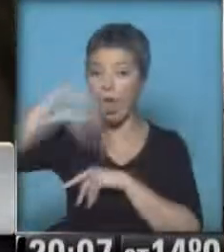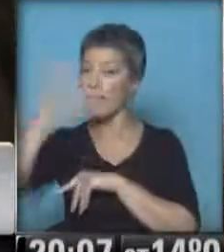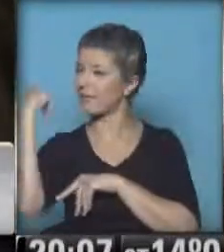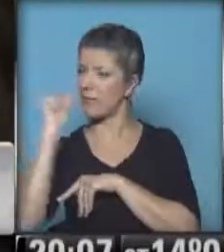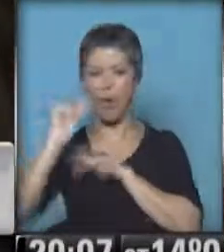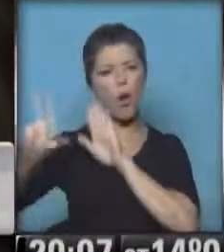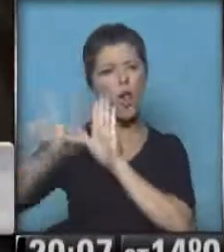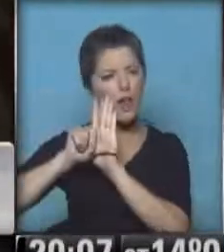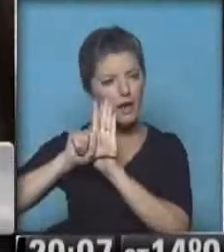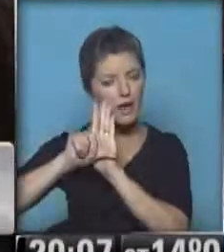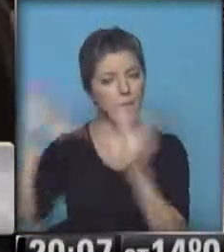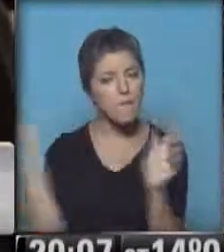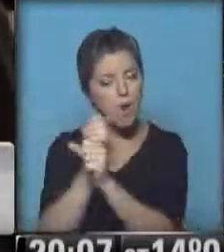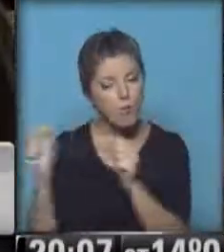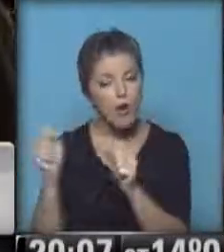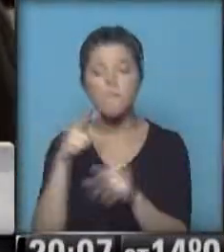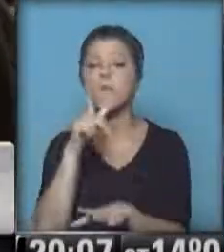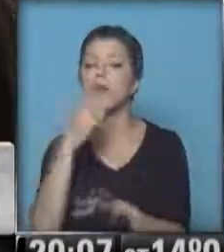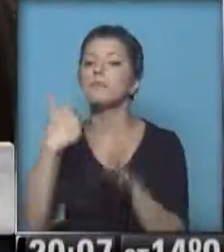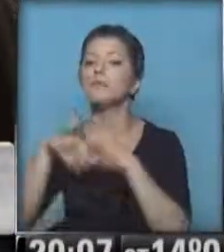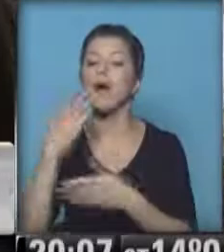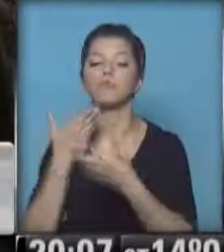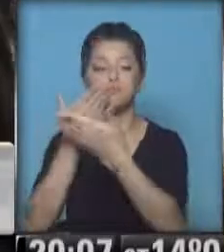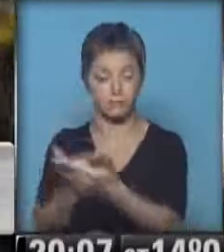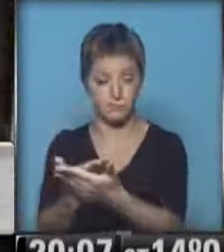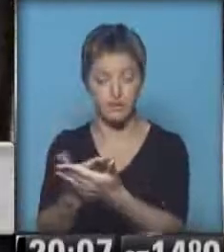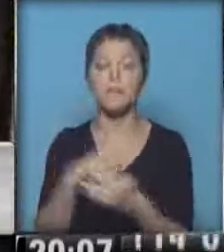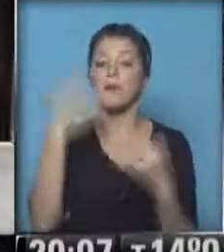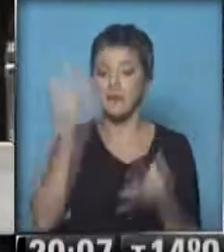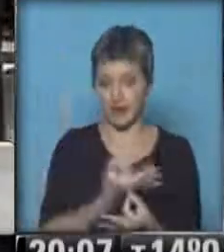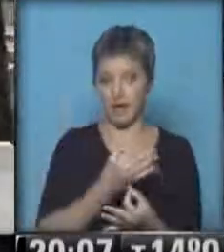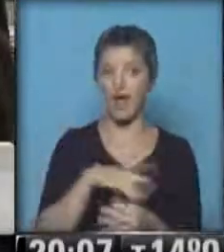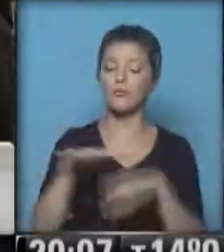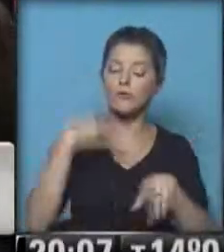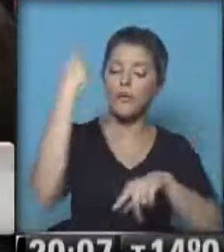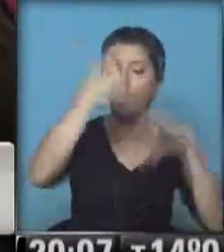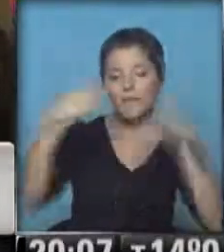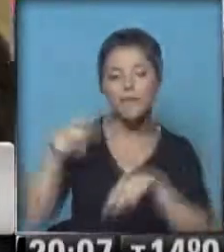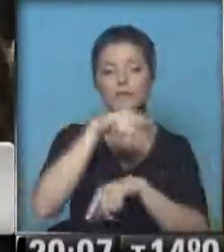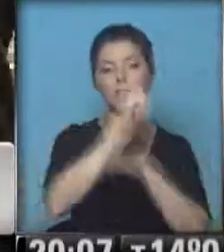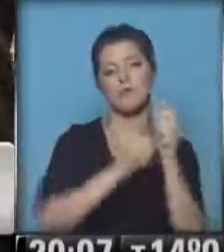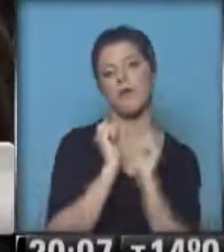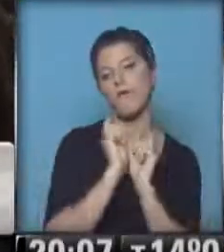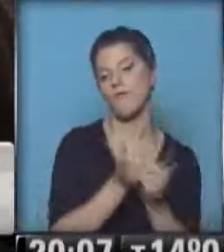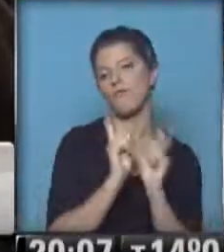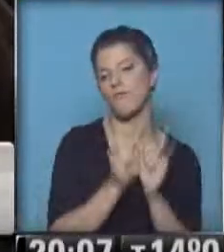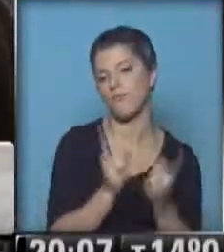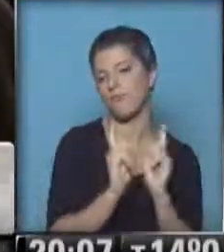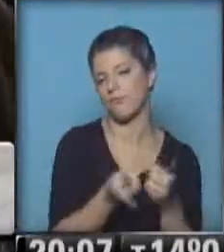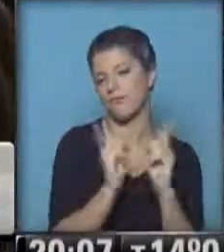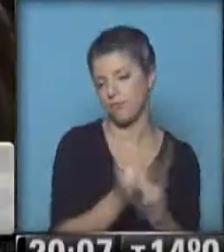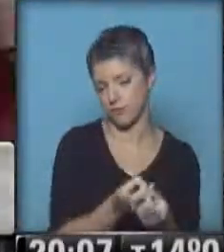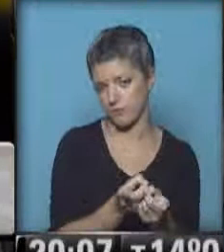poco tiempo en la legislatura, que creo que se presentó un recurso de amparo. Lo cierto es que chicana tras chicana estas empresas van permaneciendo en el servicio